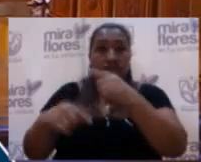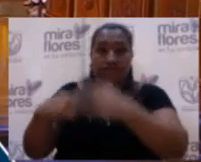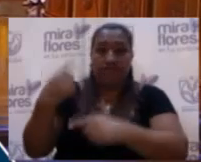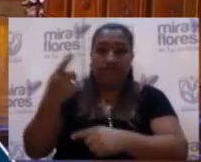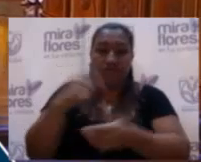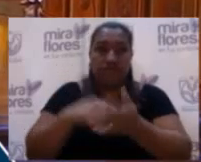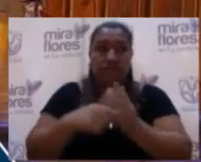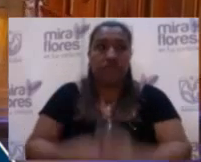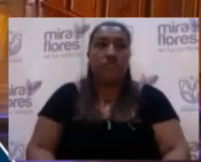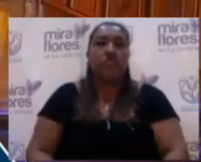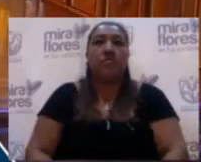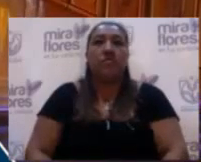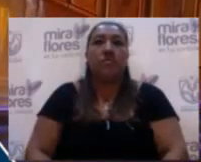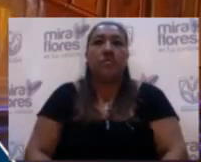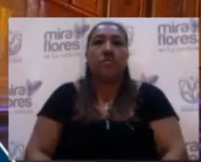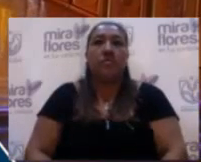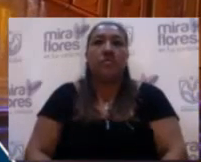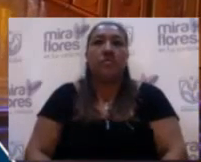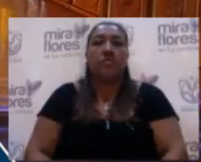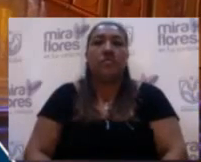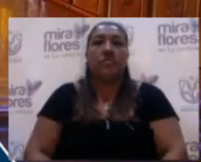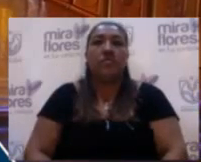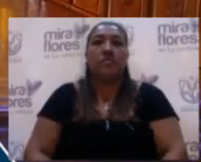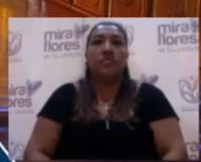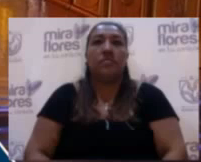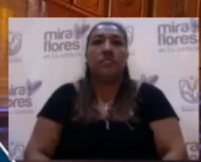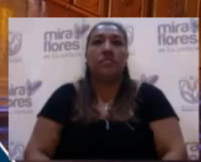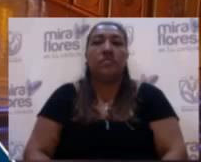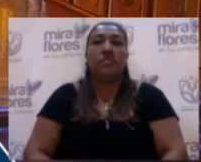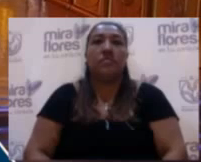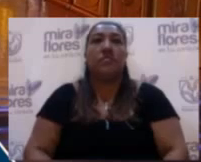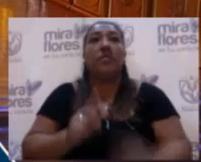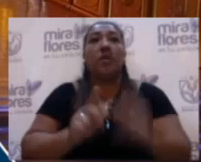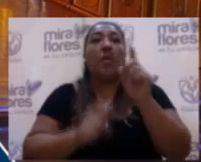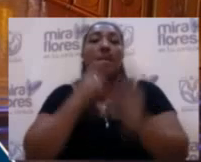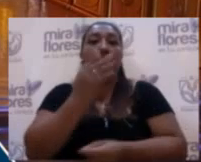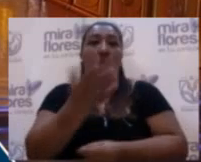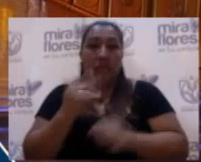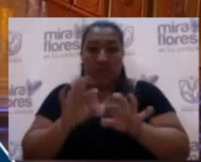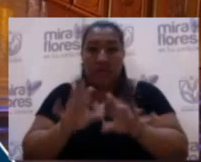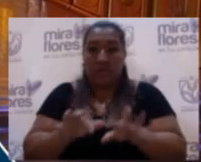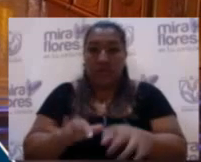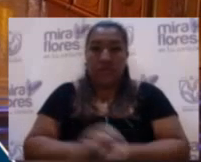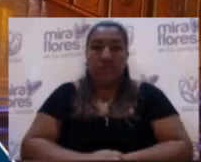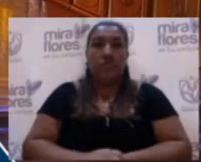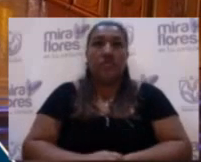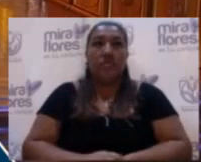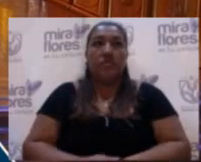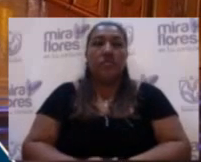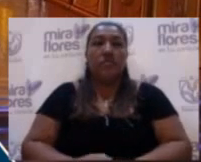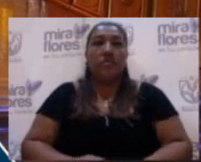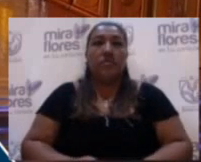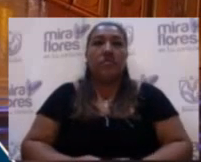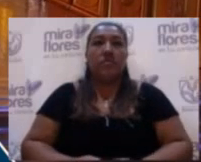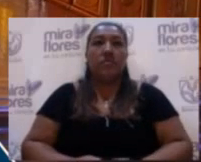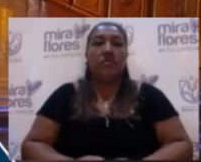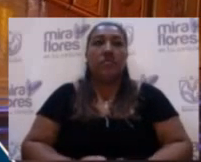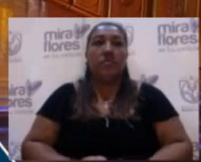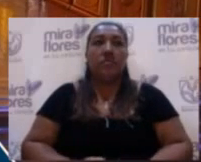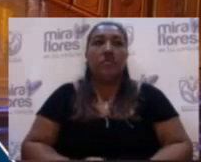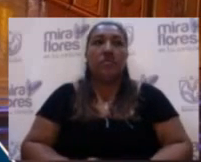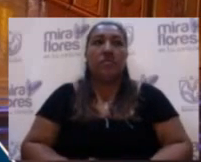favor. Estación, informes y pedidos. ¿Algún pedido por escrito? ¿Tiene algún pedido por